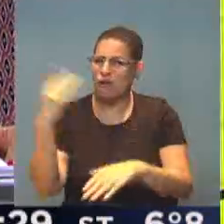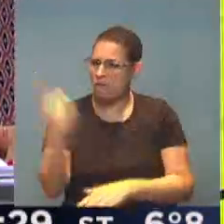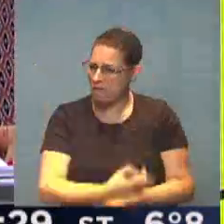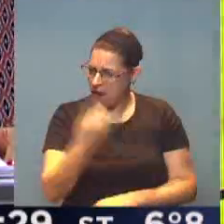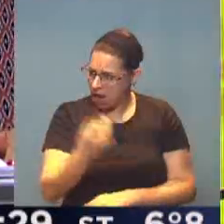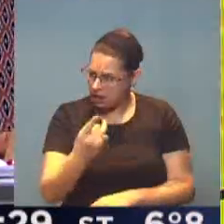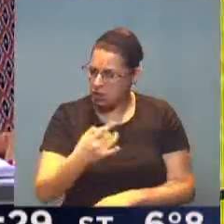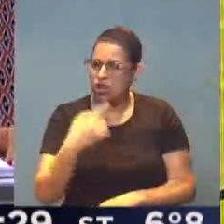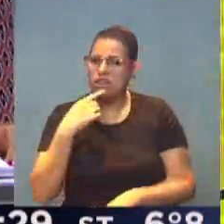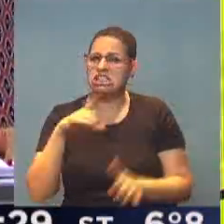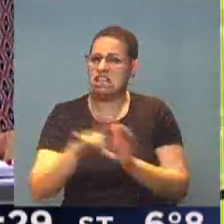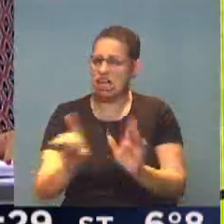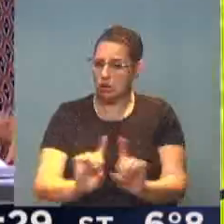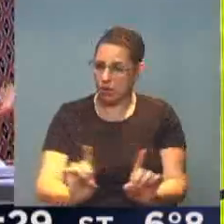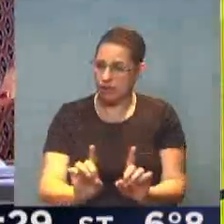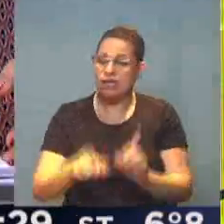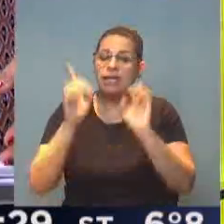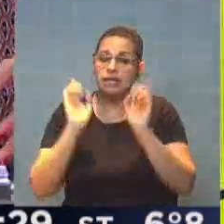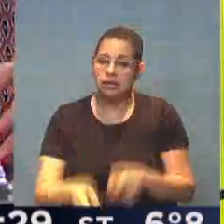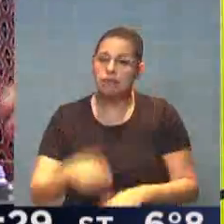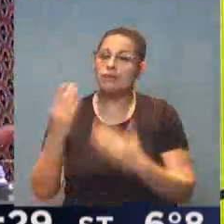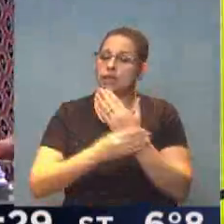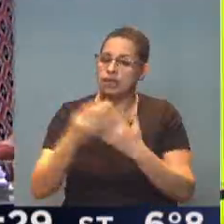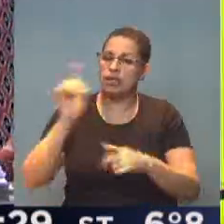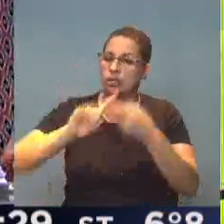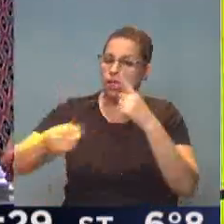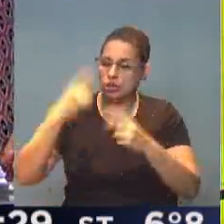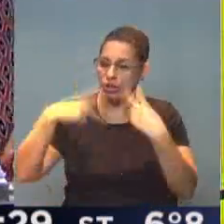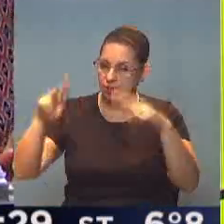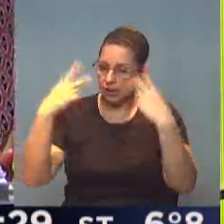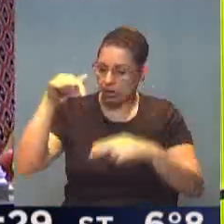Venezuela por considerarlo ilegal, y además desde el Ministerio de Relaciones